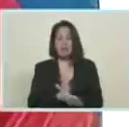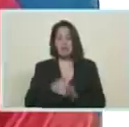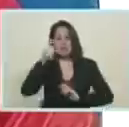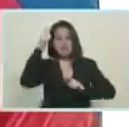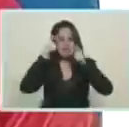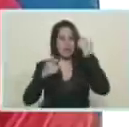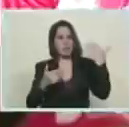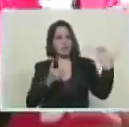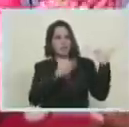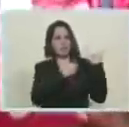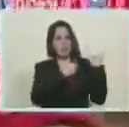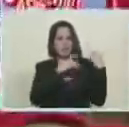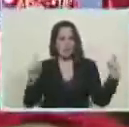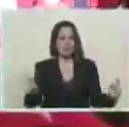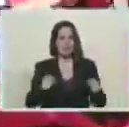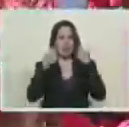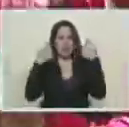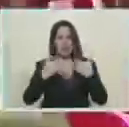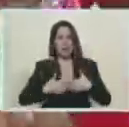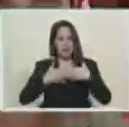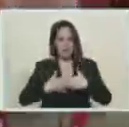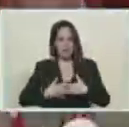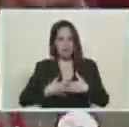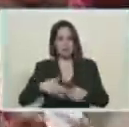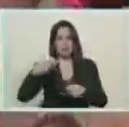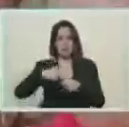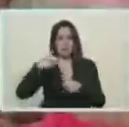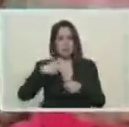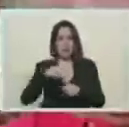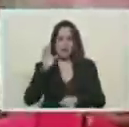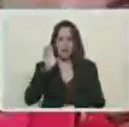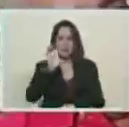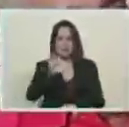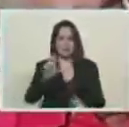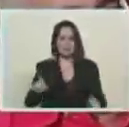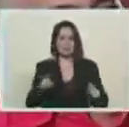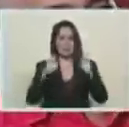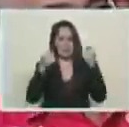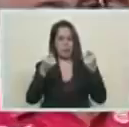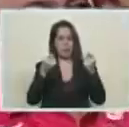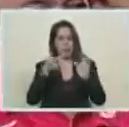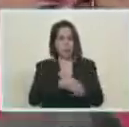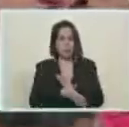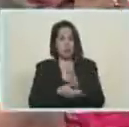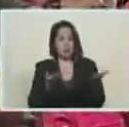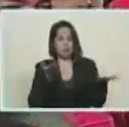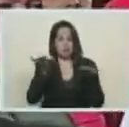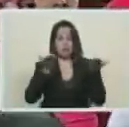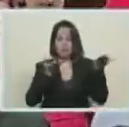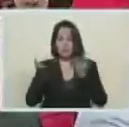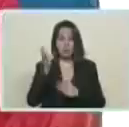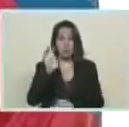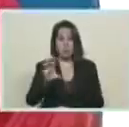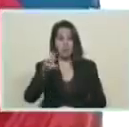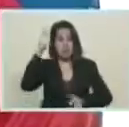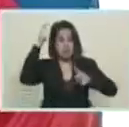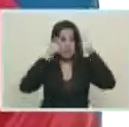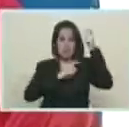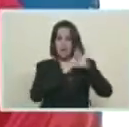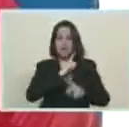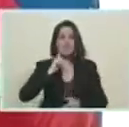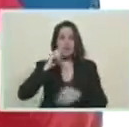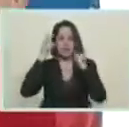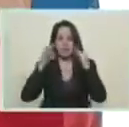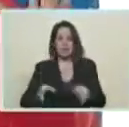Frías fue el refundador de esta patria y fue el que rescató a PDVSA y la puso al servicio del país. Hugo Chávez